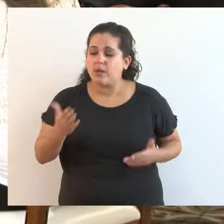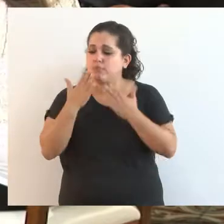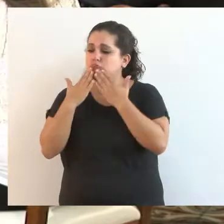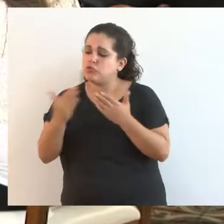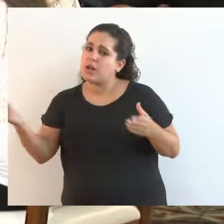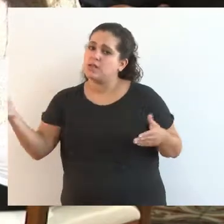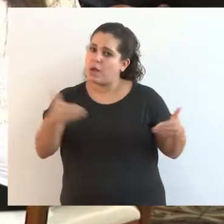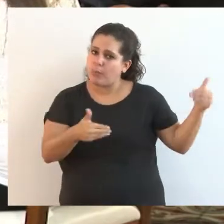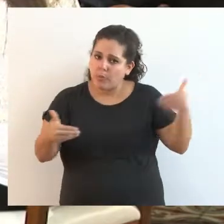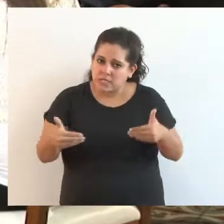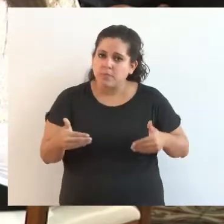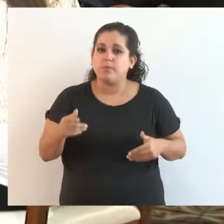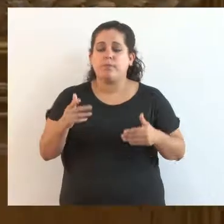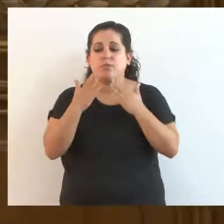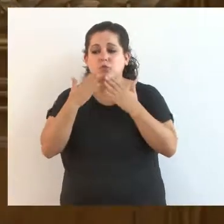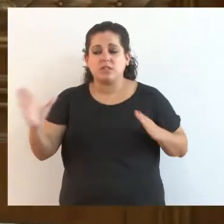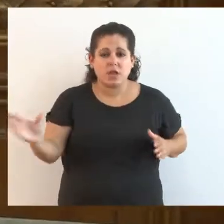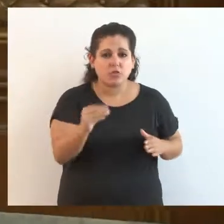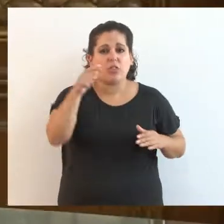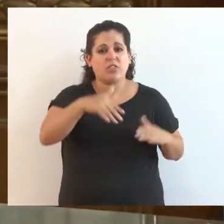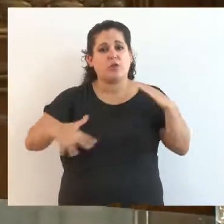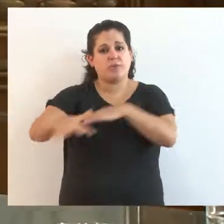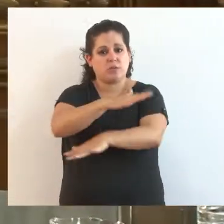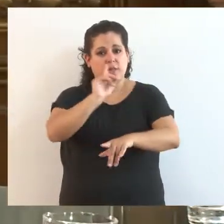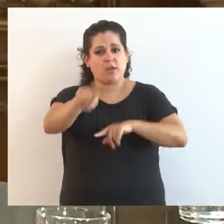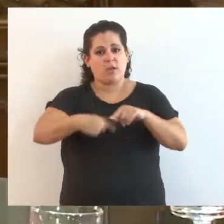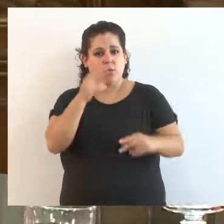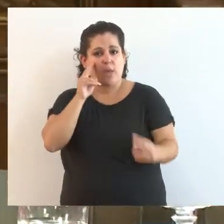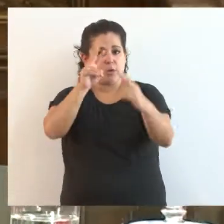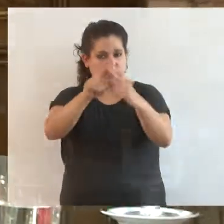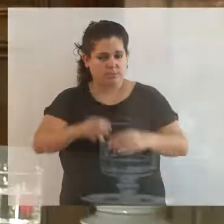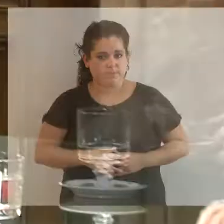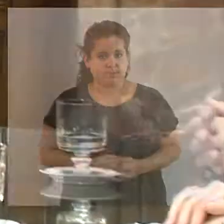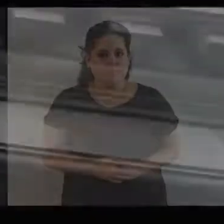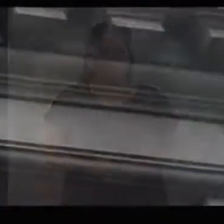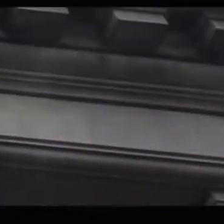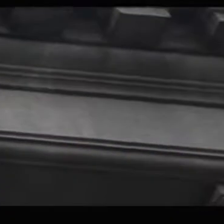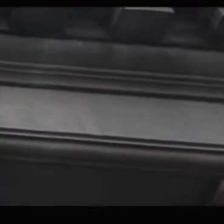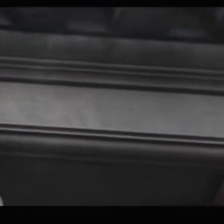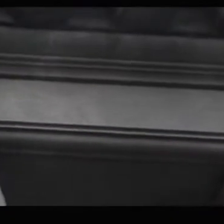por la invitación. Muchas gracias por participar a todos de estos pasos perdidos. Hasta la próxima.